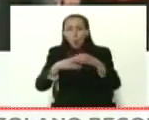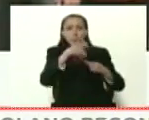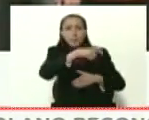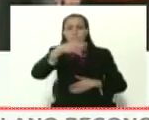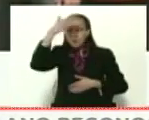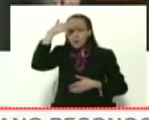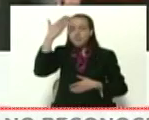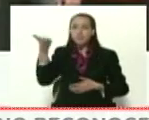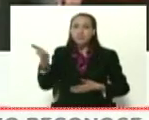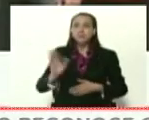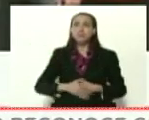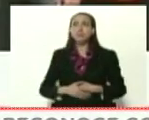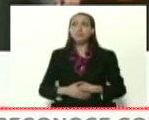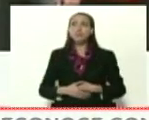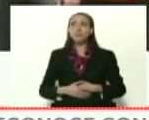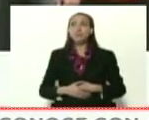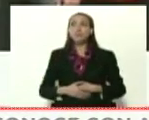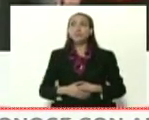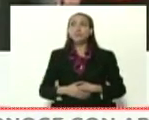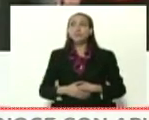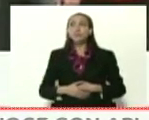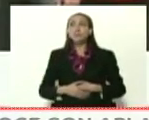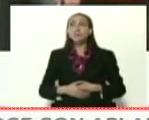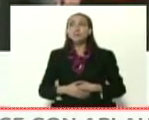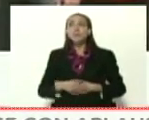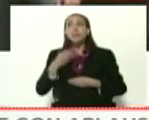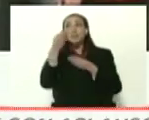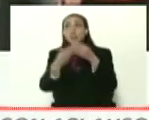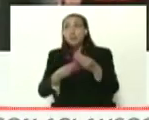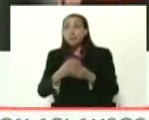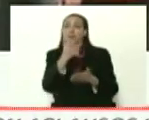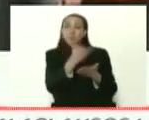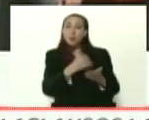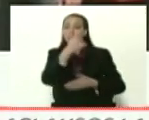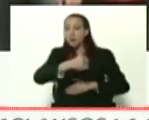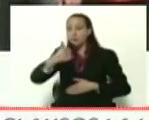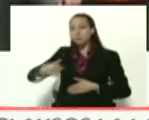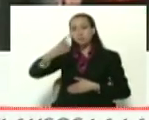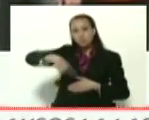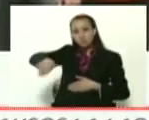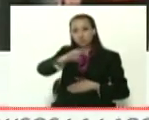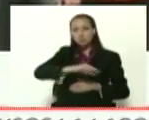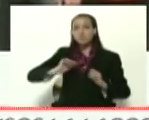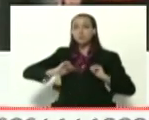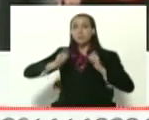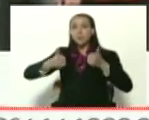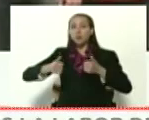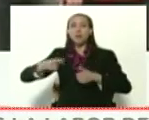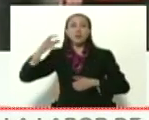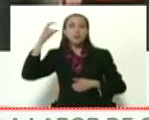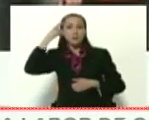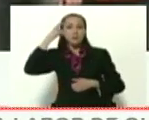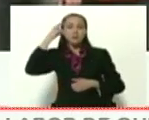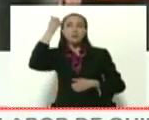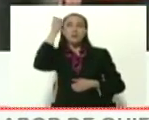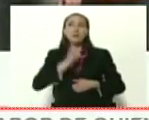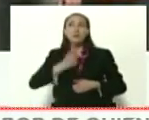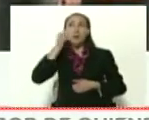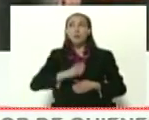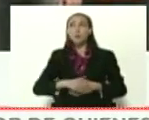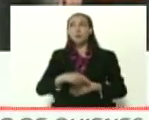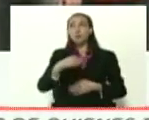de posibles riesgos, y a esos grupos se les van a aplicar despistaje masivo a partir del día sábado. Yo